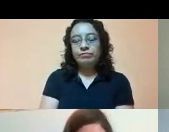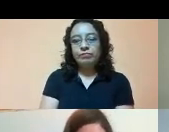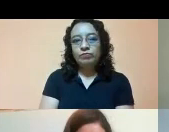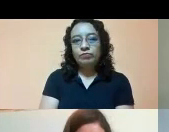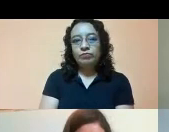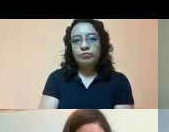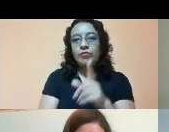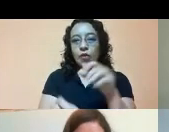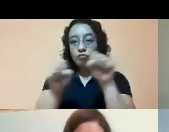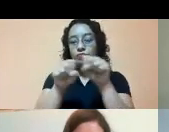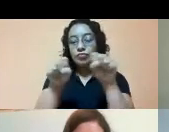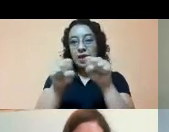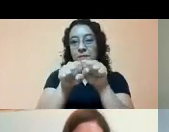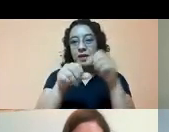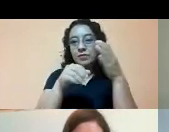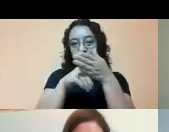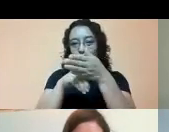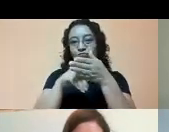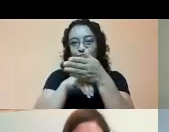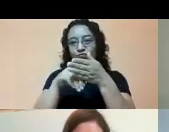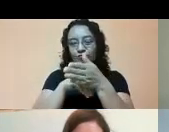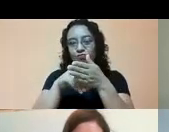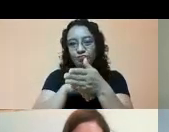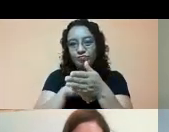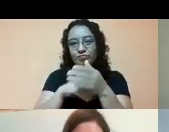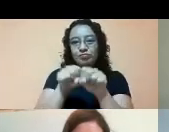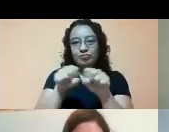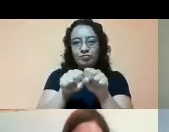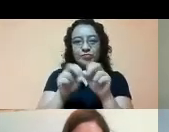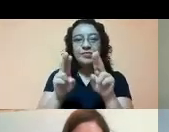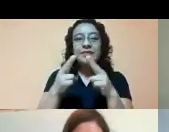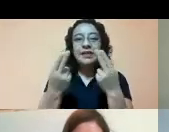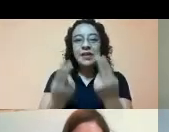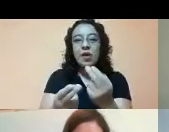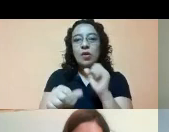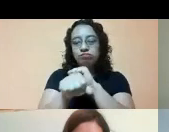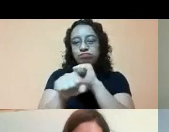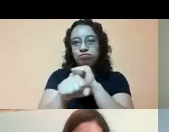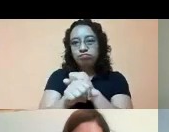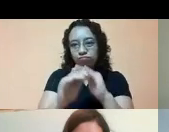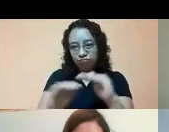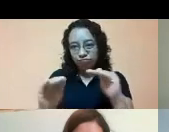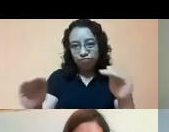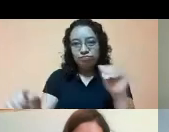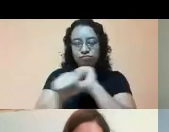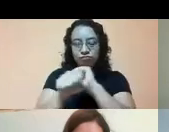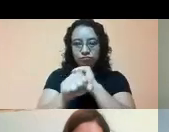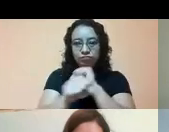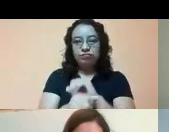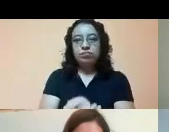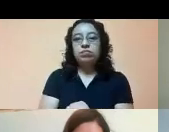zapatito de madera que él creó para los estudiantes, para que ellos puedan trabajar, el poder amarrar sus